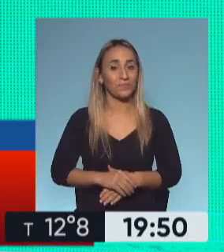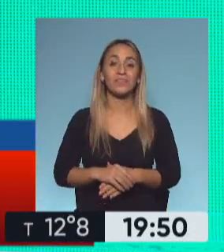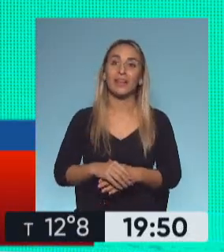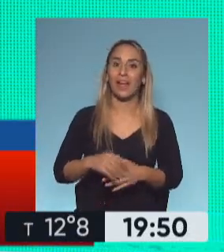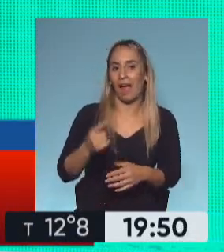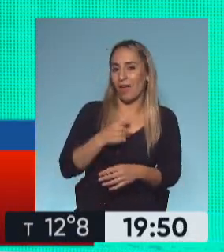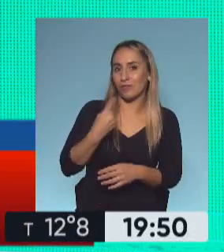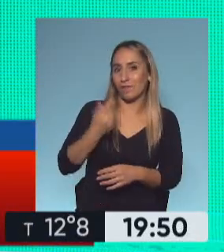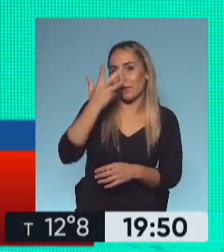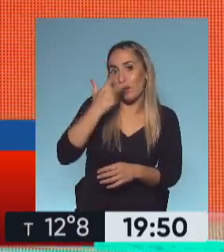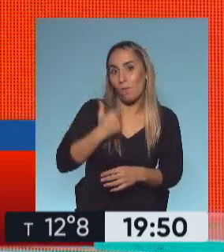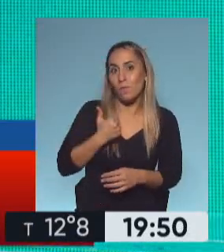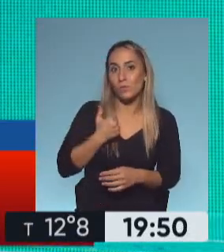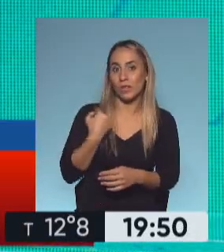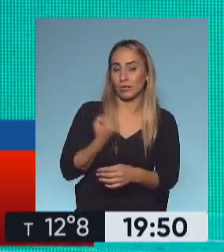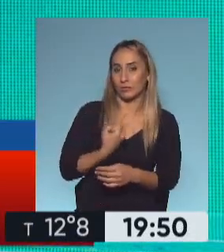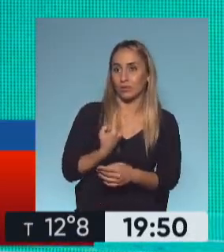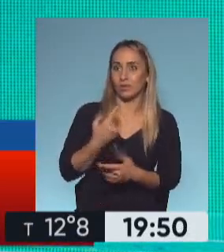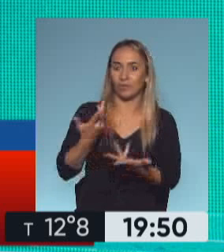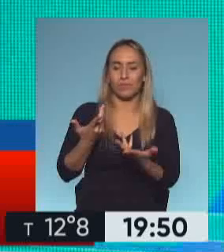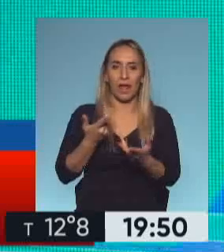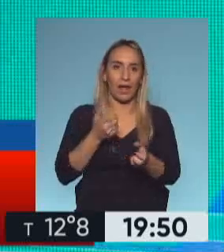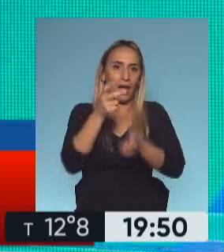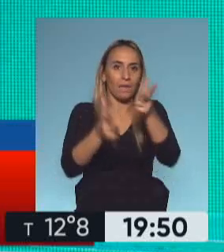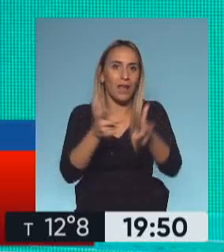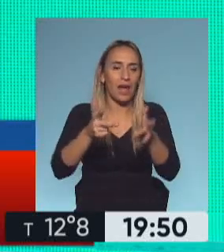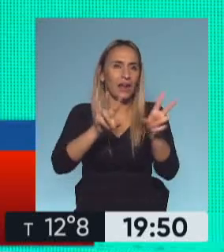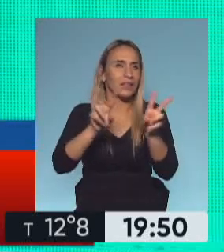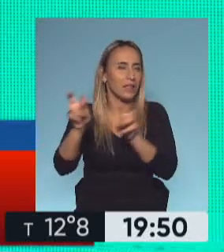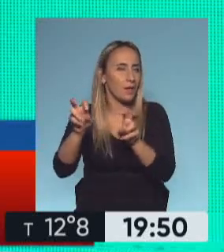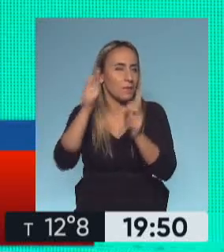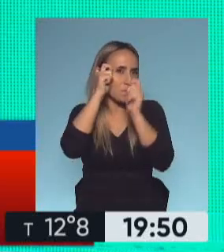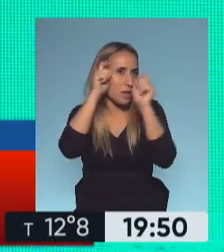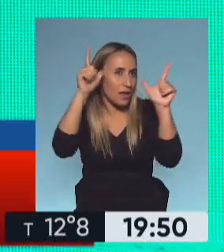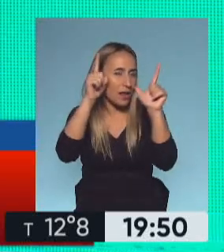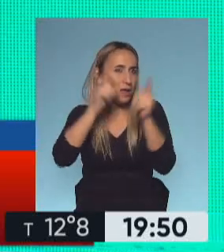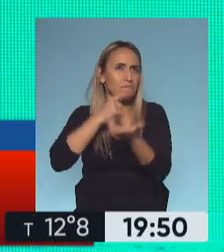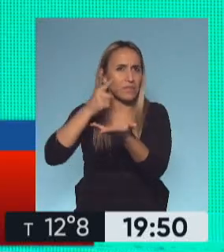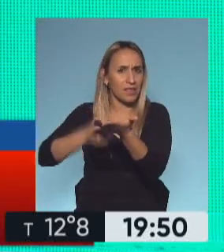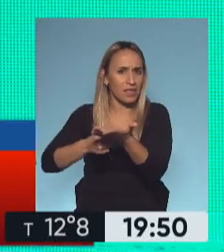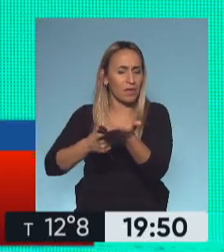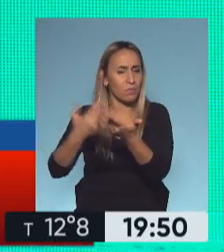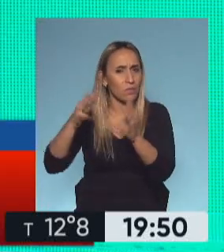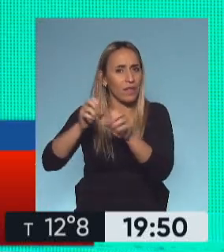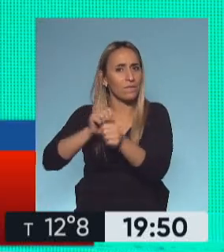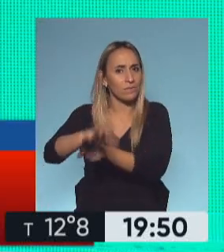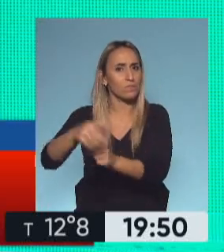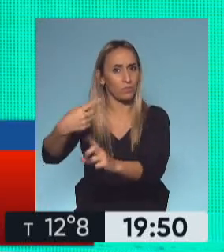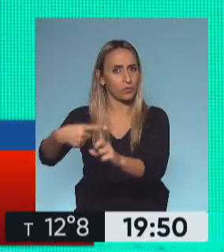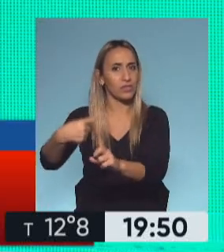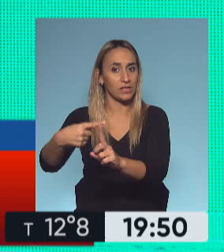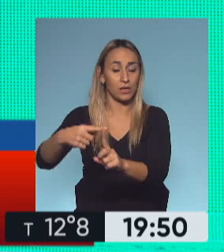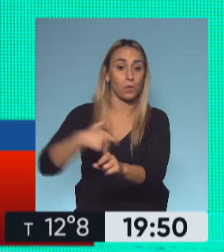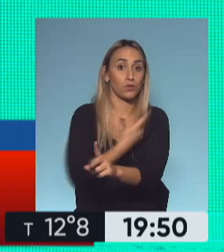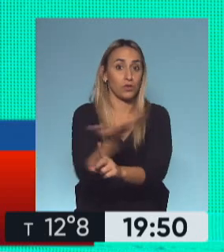nos gusta que existan, ¿no? Para tener tema, para imaginar que estas medidas pueden afectar positivamente a la sociedad, imagino